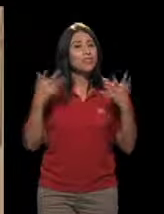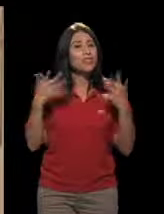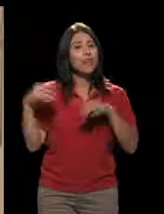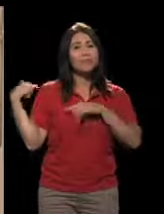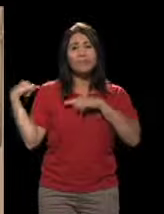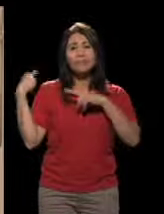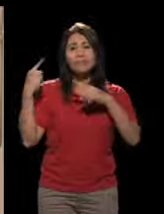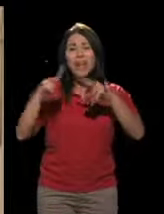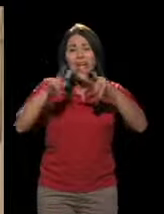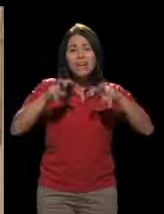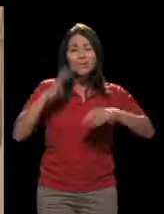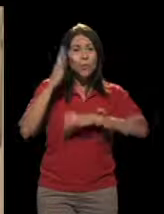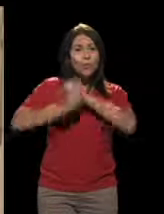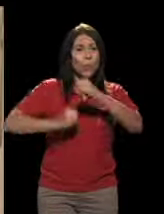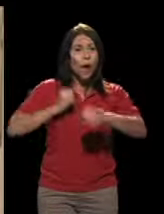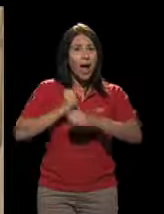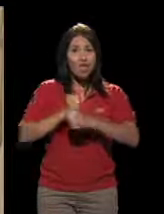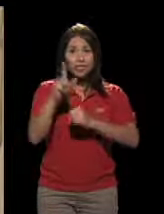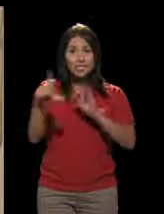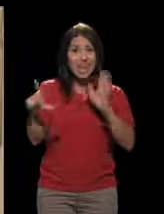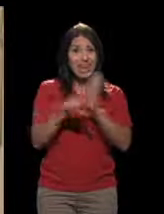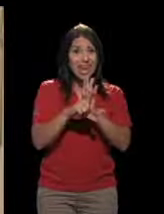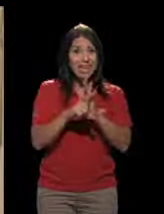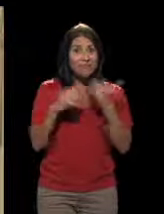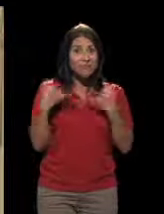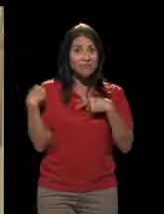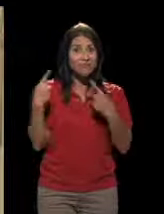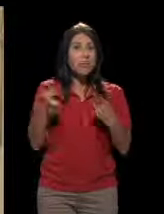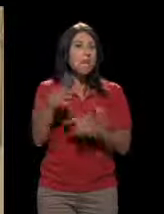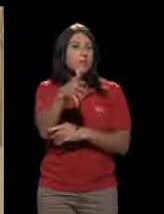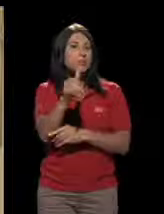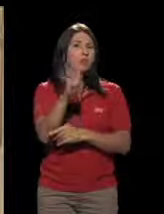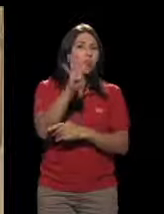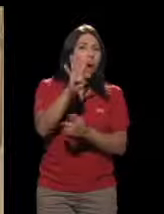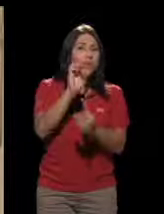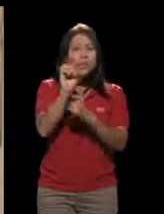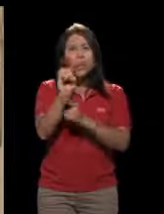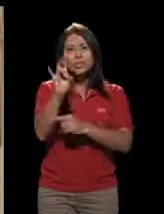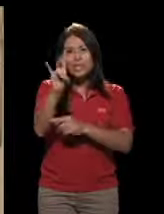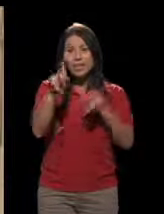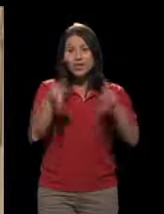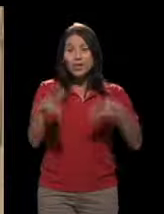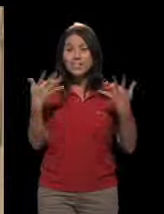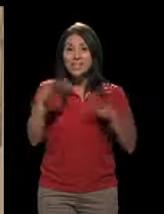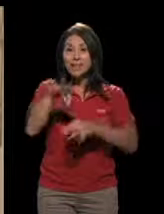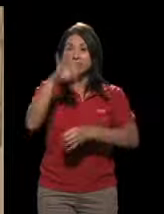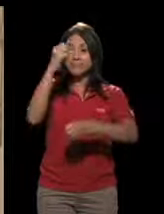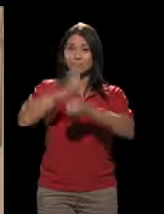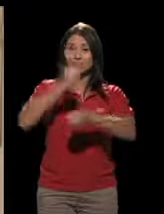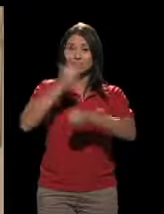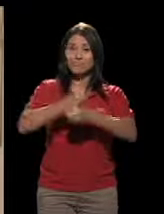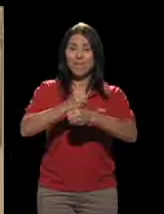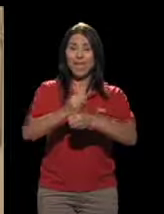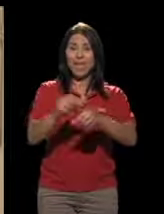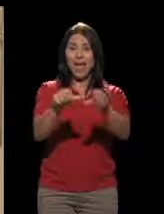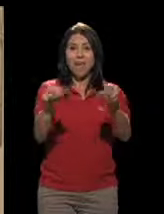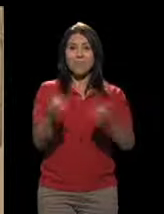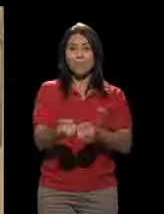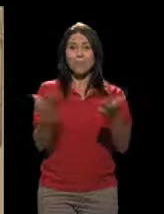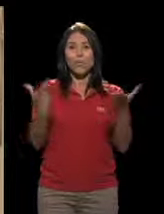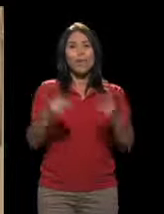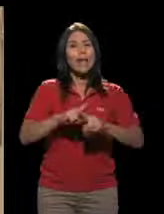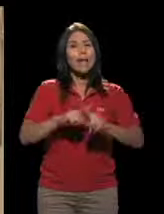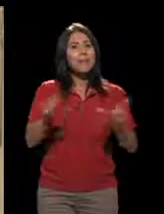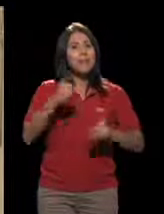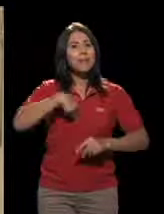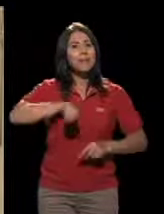que esa ley ha estado vigente serán 7 personas, entre 4 y 7 que han logrado entrar a lo público, pero